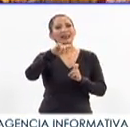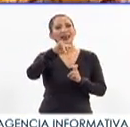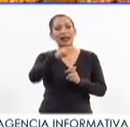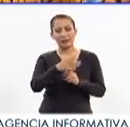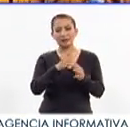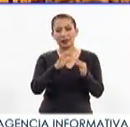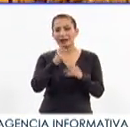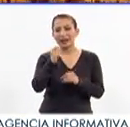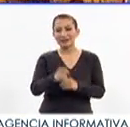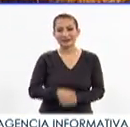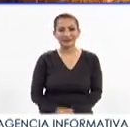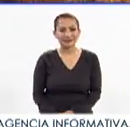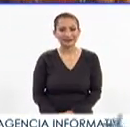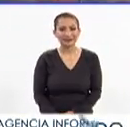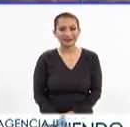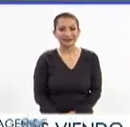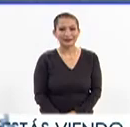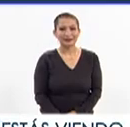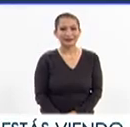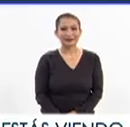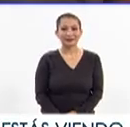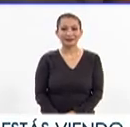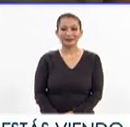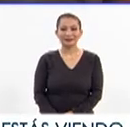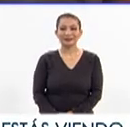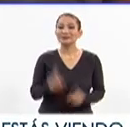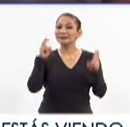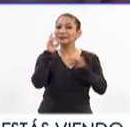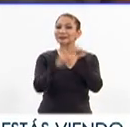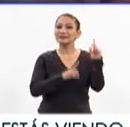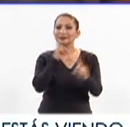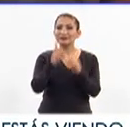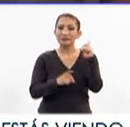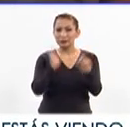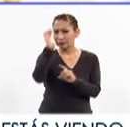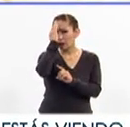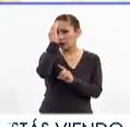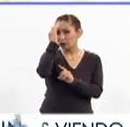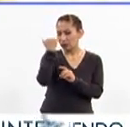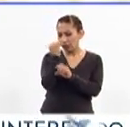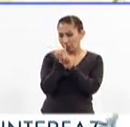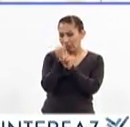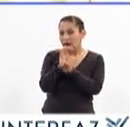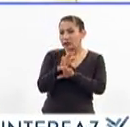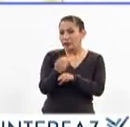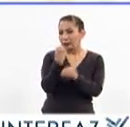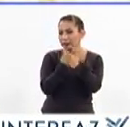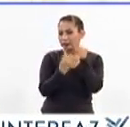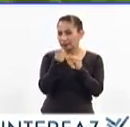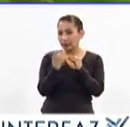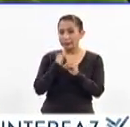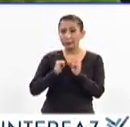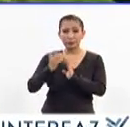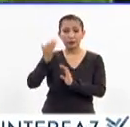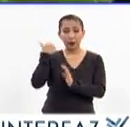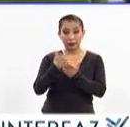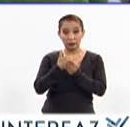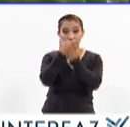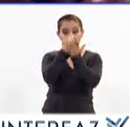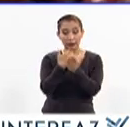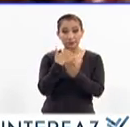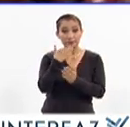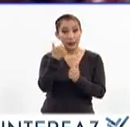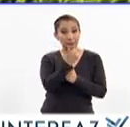Te platicamos de qué se trata. Y en los deportes, conoce un estudio sobre la alimentación prehispánica que puede ayudar